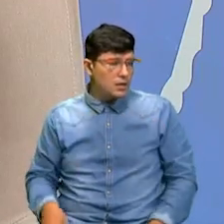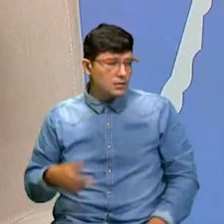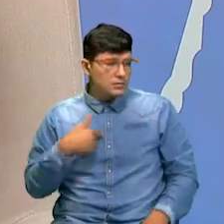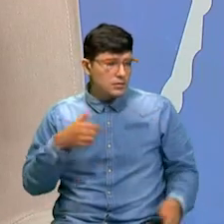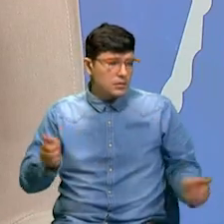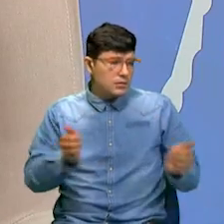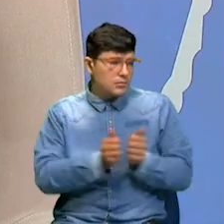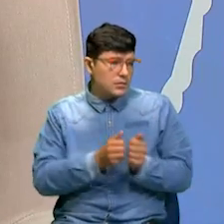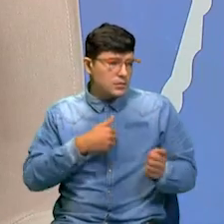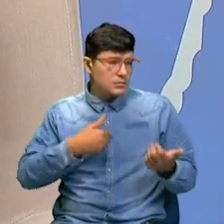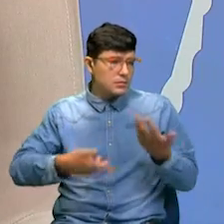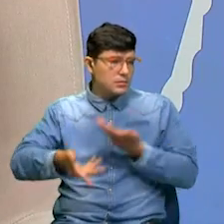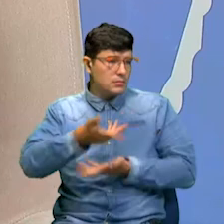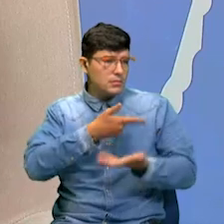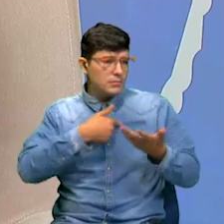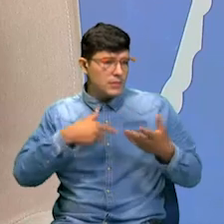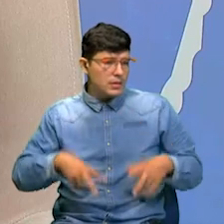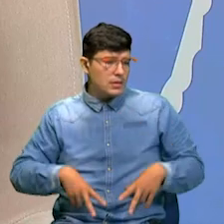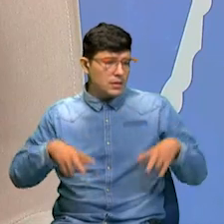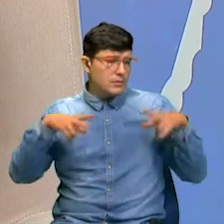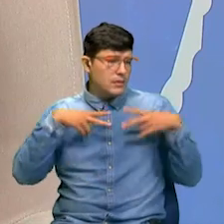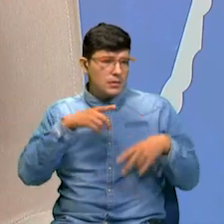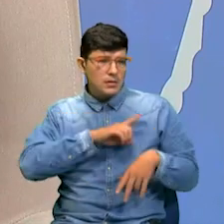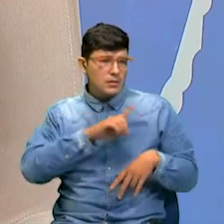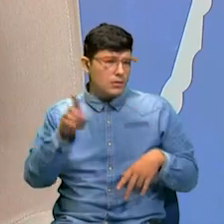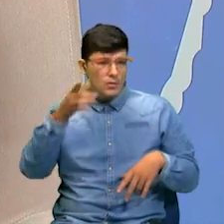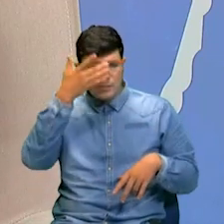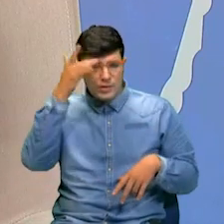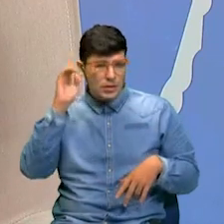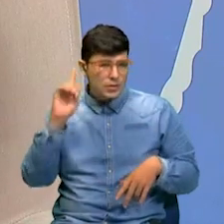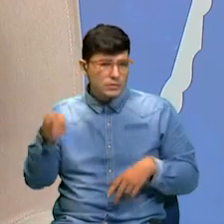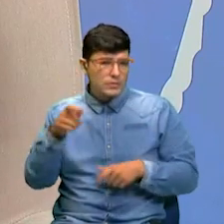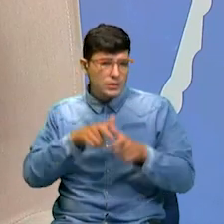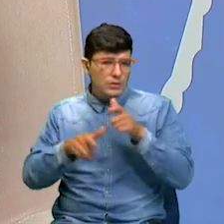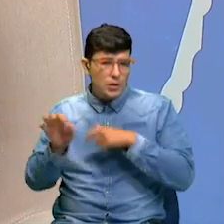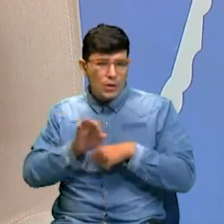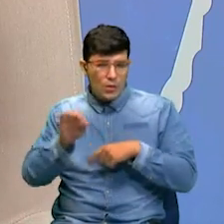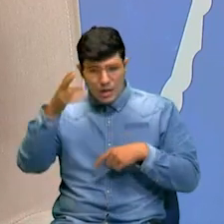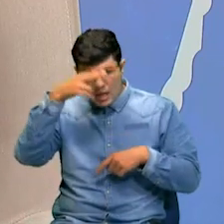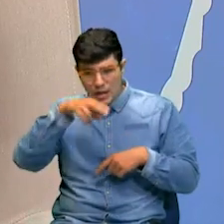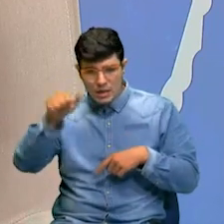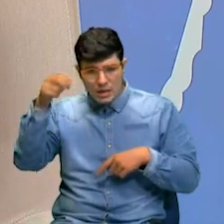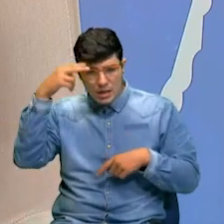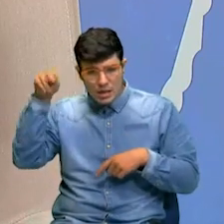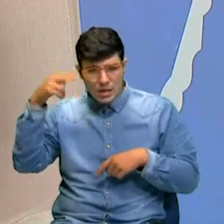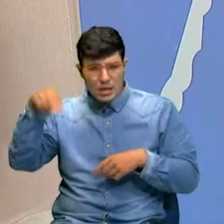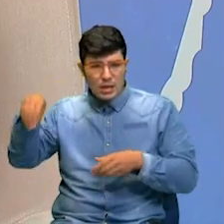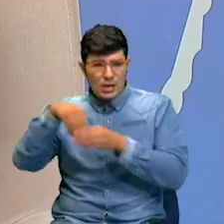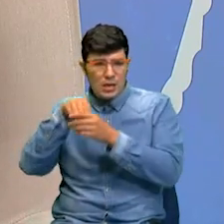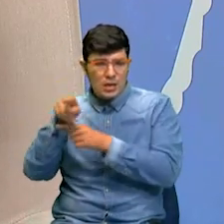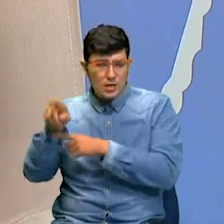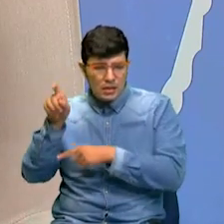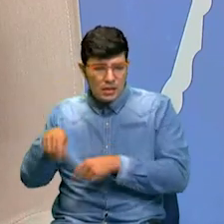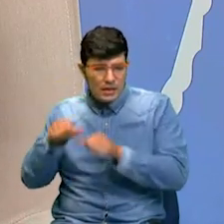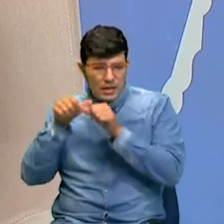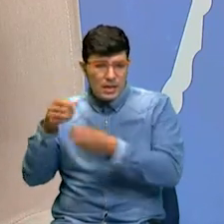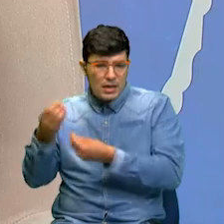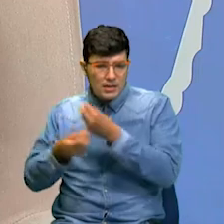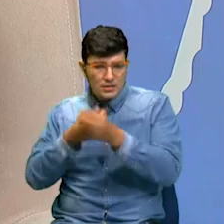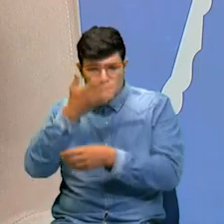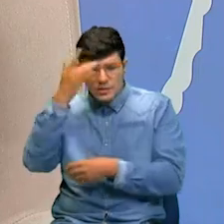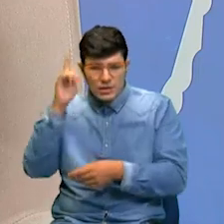ella y disfruto mi vida allá, no porque los hermanos, los otros, la hija y la nieta determinen que él está allá, él lo debo hacer porque el señor